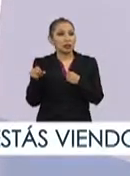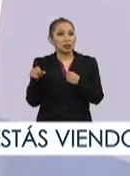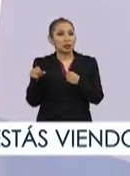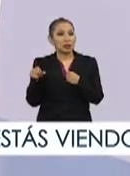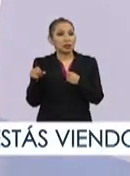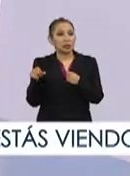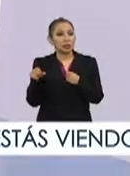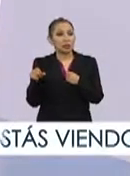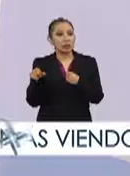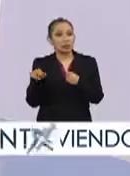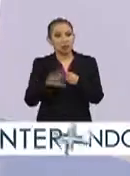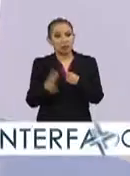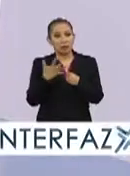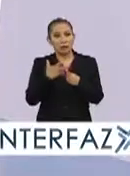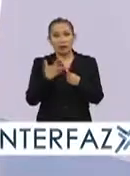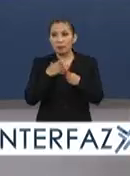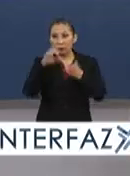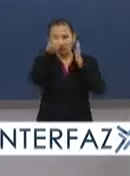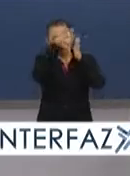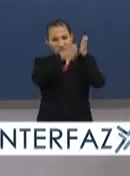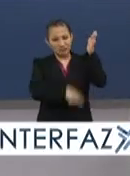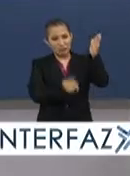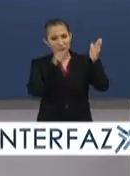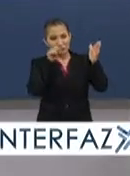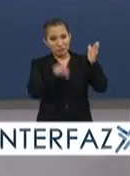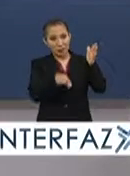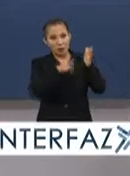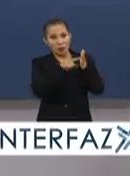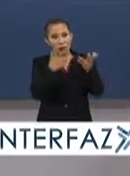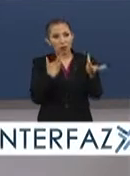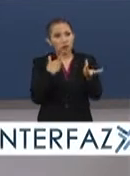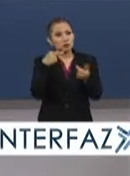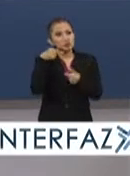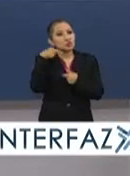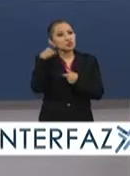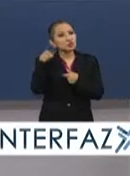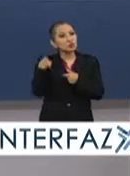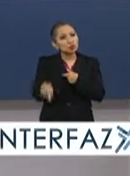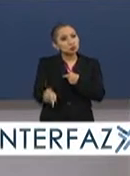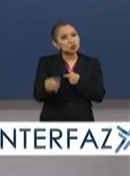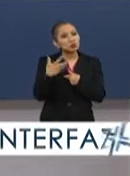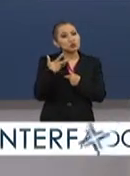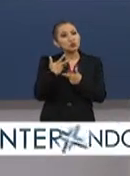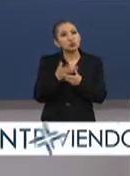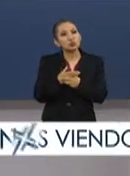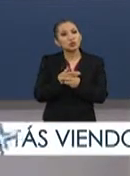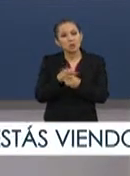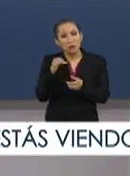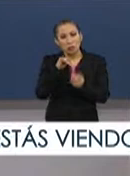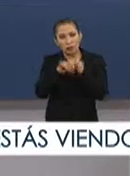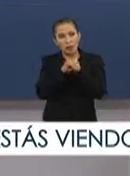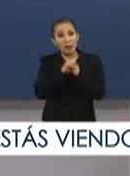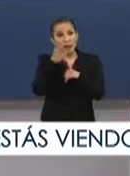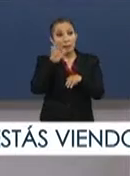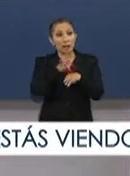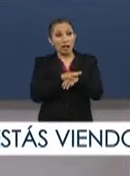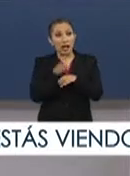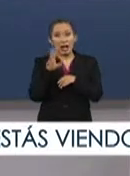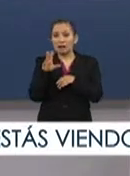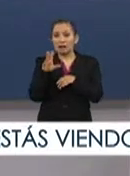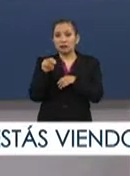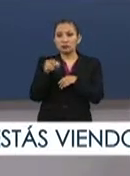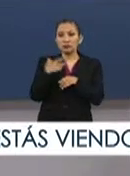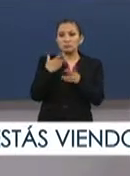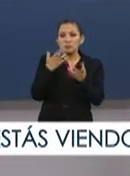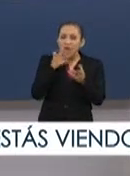Ya tenemos aquí además este texto que nos decías, compartiste en tus redes sociales. Bueno, pero Velo dice, más vale no